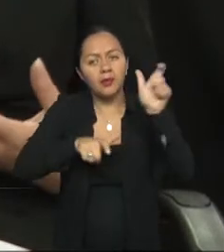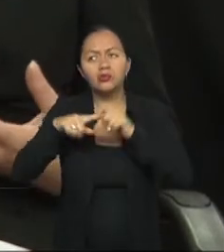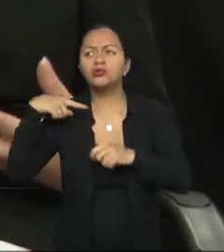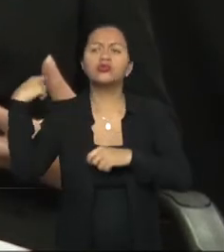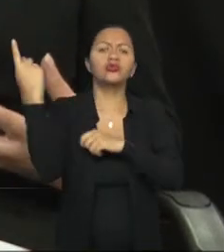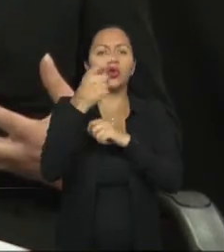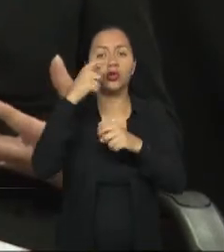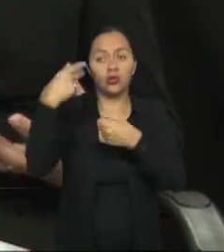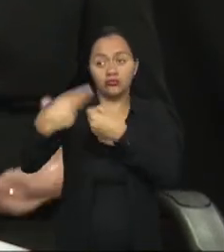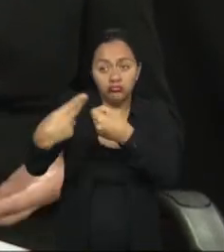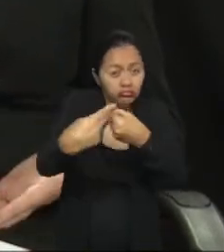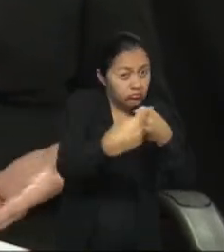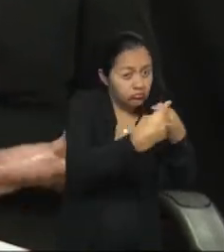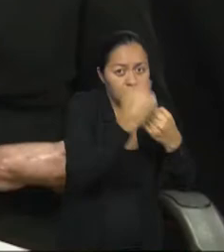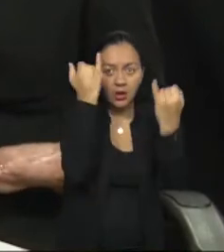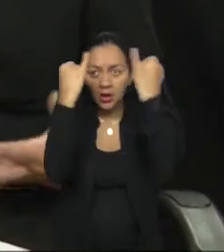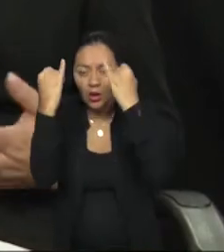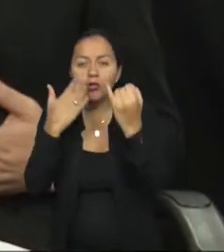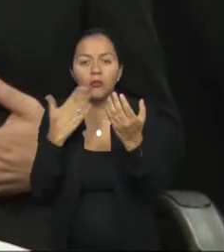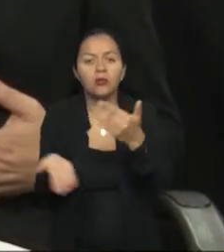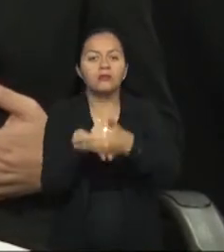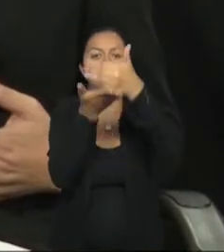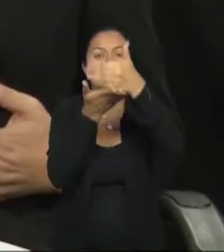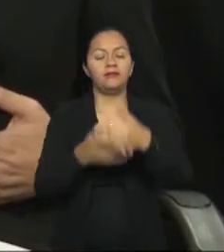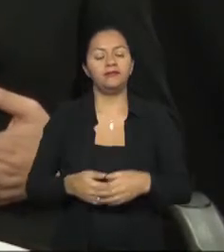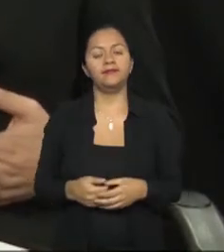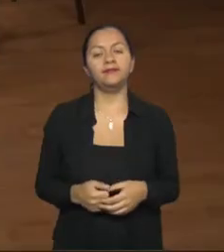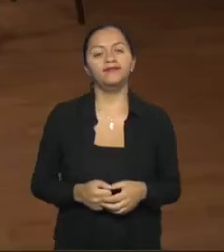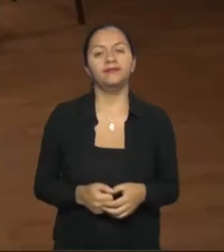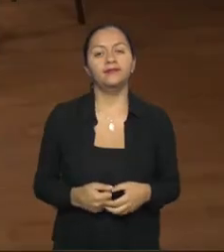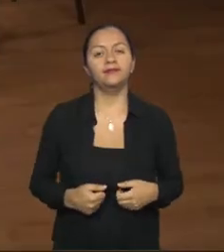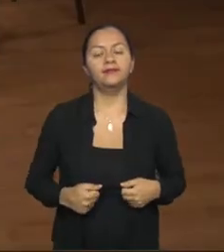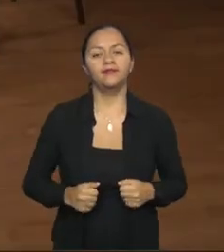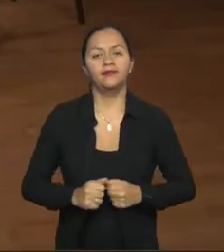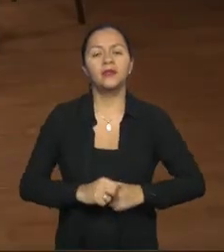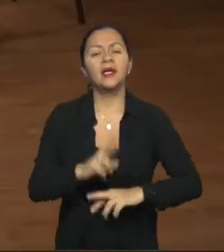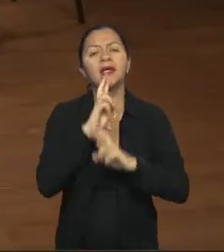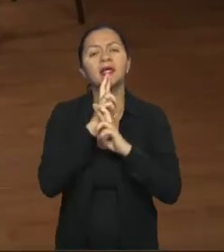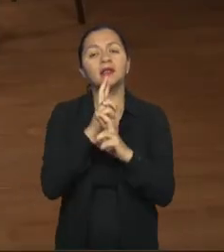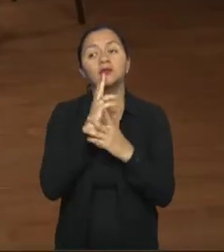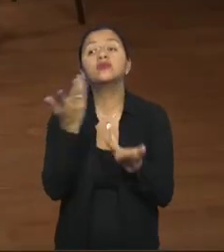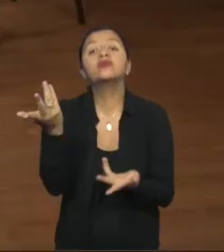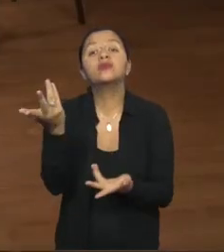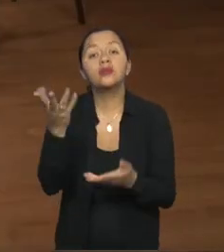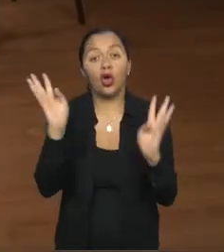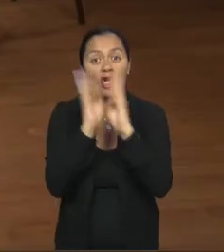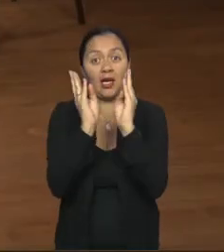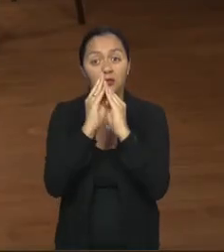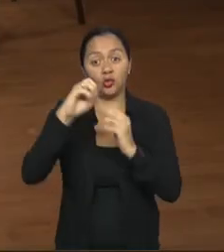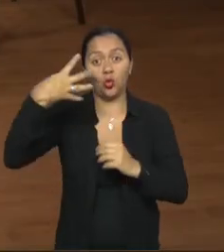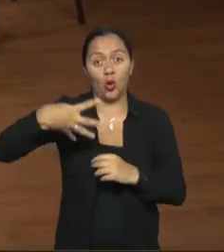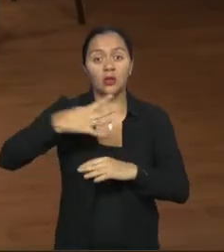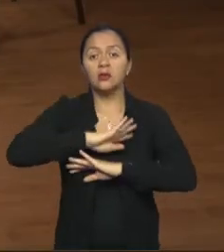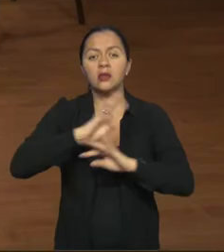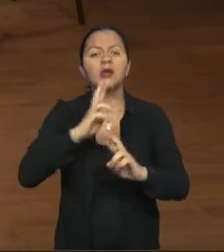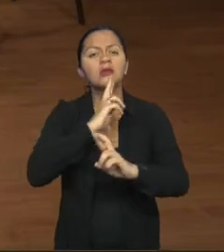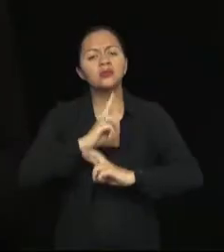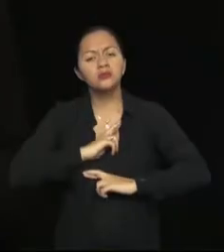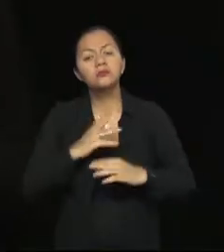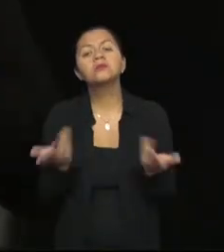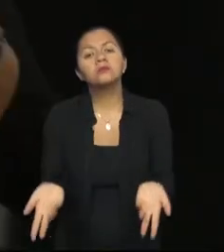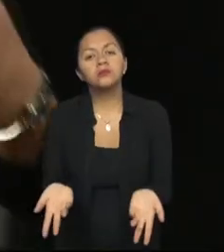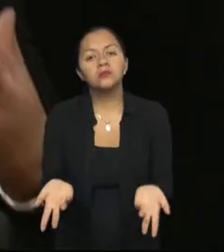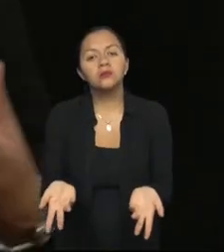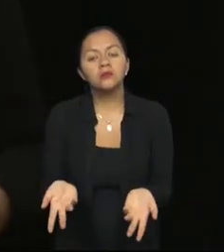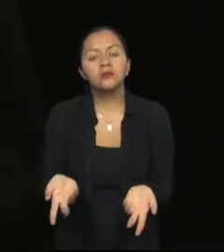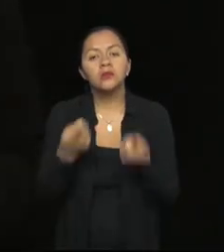los involucrados en impulsar la estrategia. ¿Qué resultados se esperan? ¿Se va a realizar el Congreso en este caso? ¿Se va a tener la